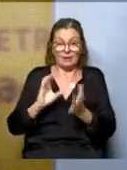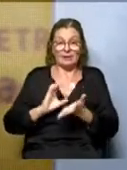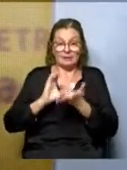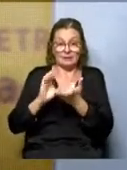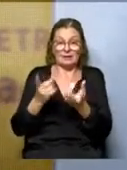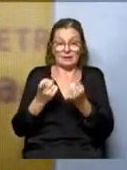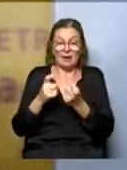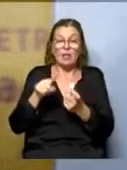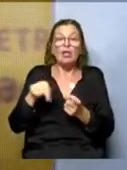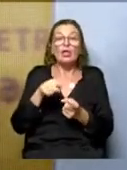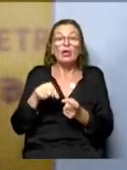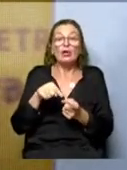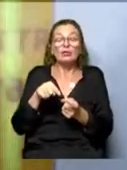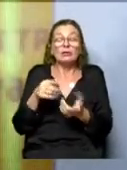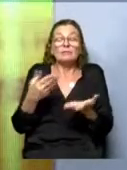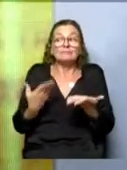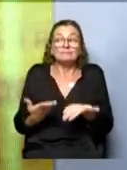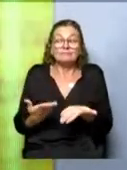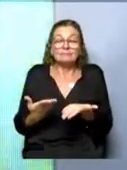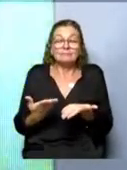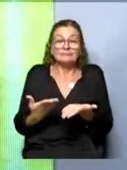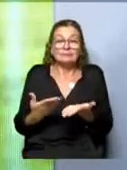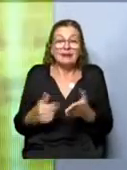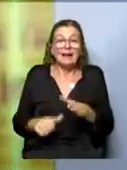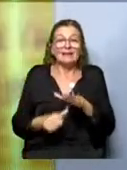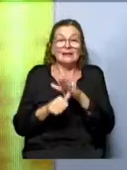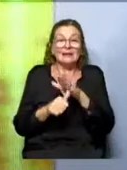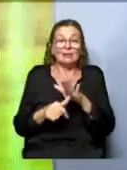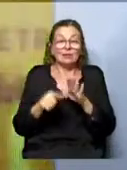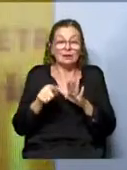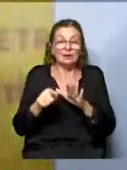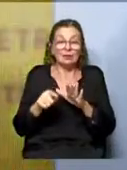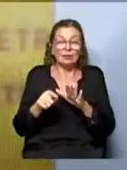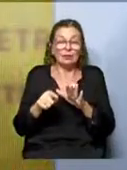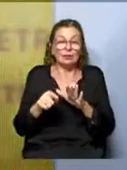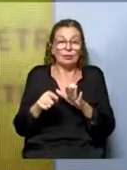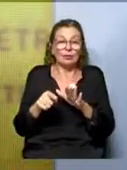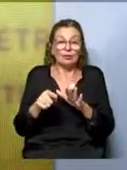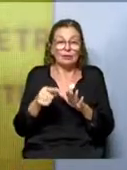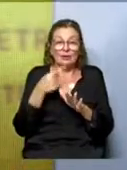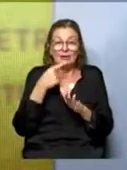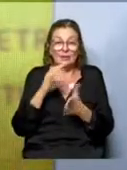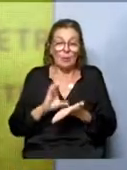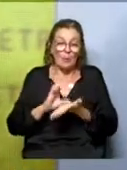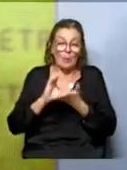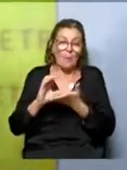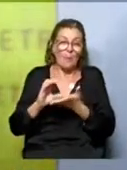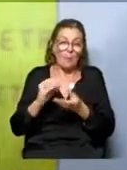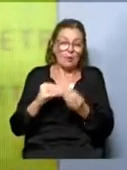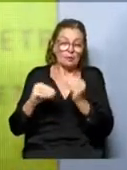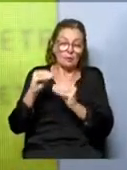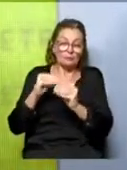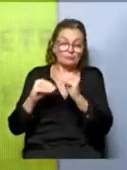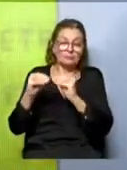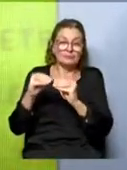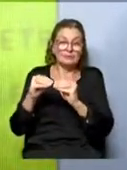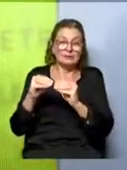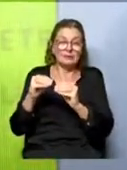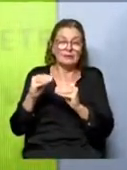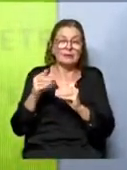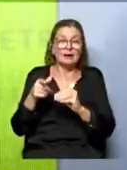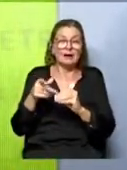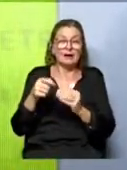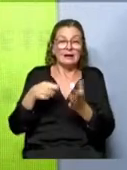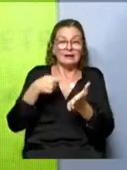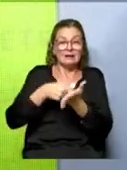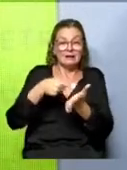dónde? Naturalmente, el candidato cantado en esto son los impuestos progresivos al ingreso y al patrimonio. Es decir,